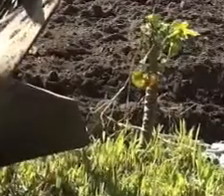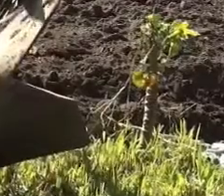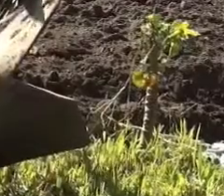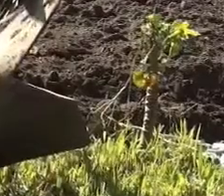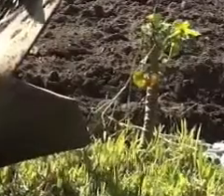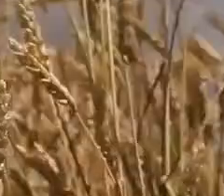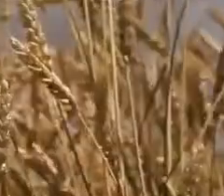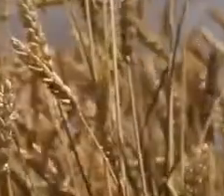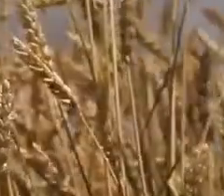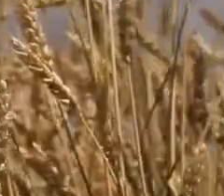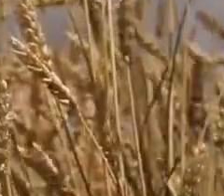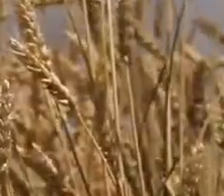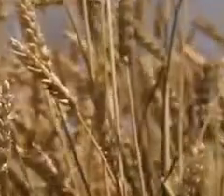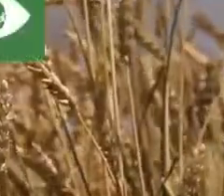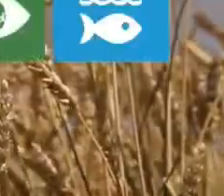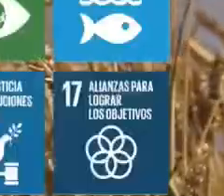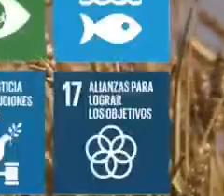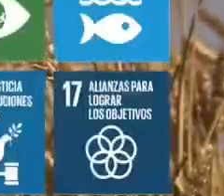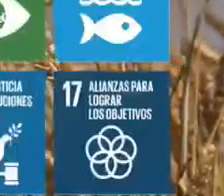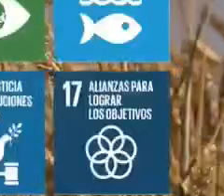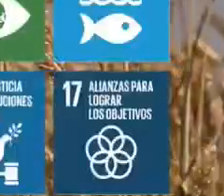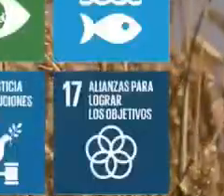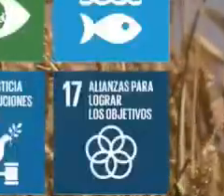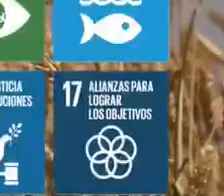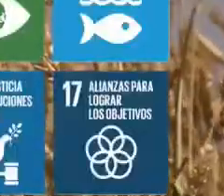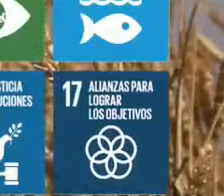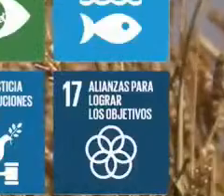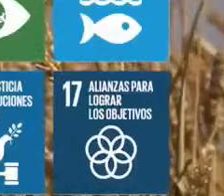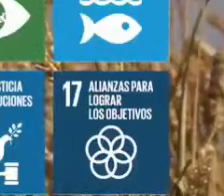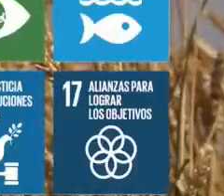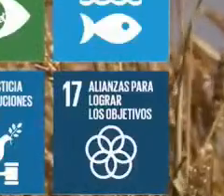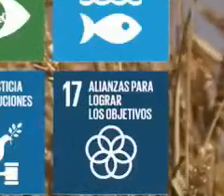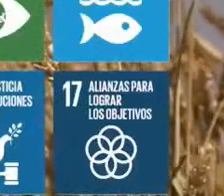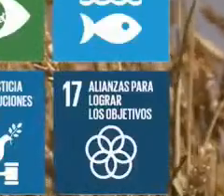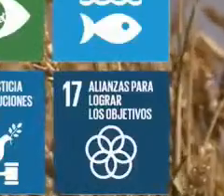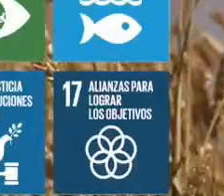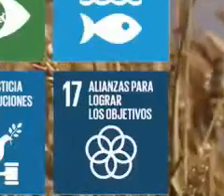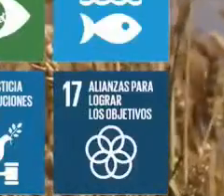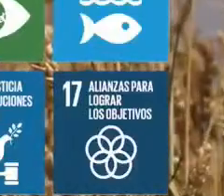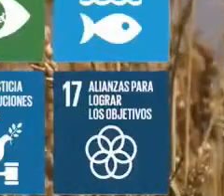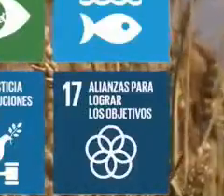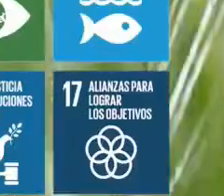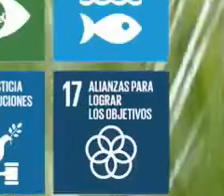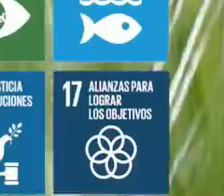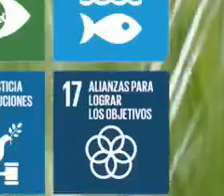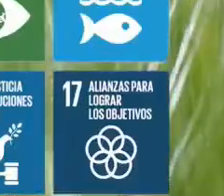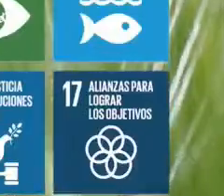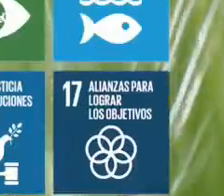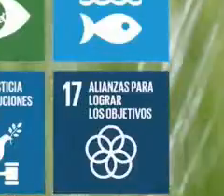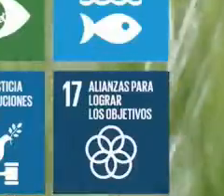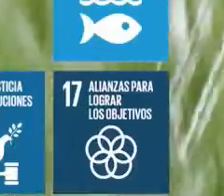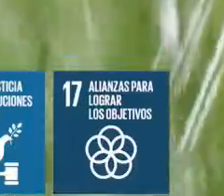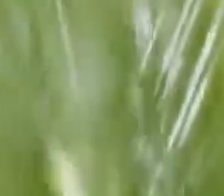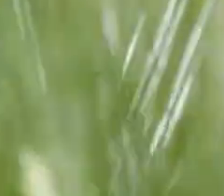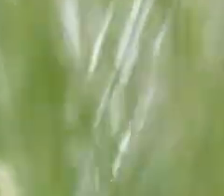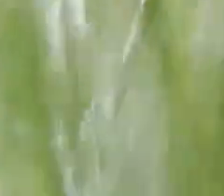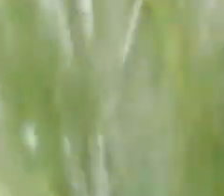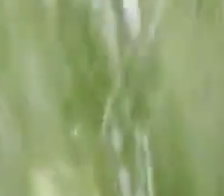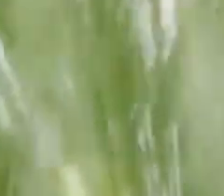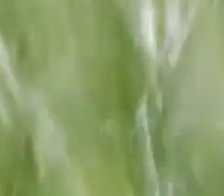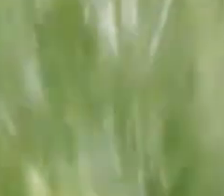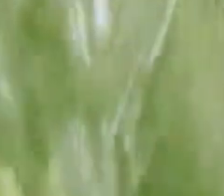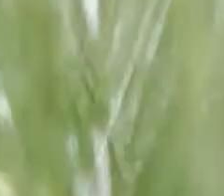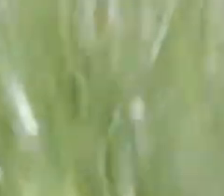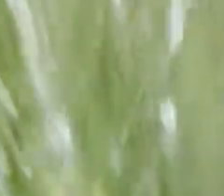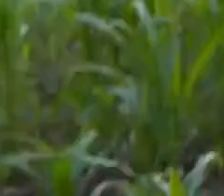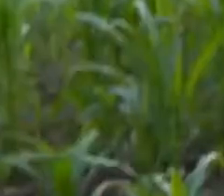y contribuir al cumplimiento de los 17 Objetivos de Desarrollo Sostenible. Además, constituye un